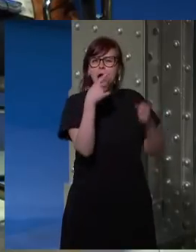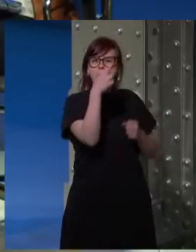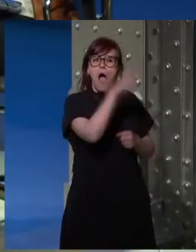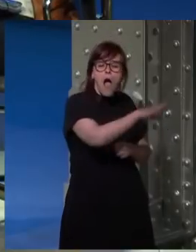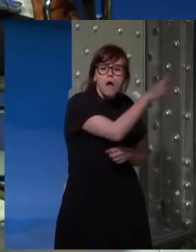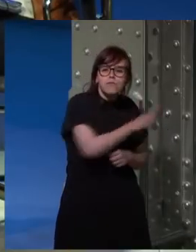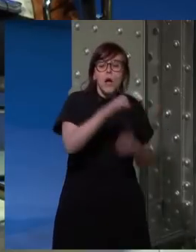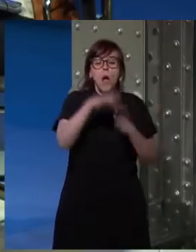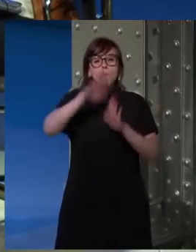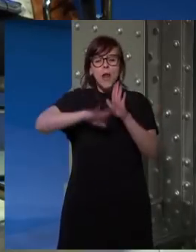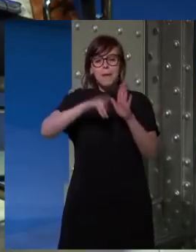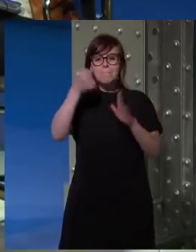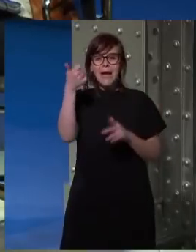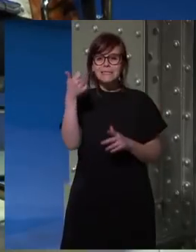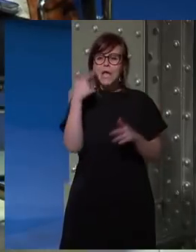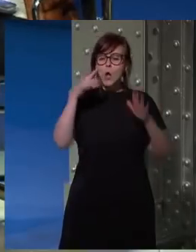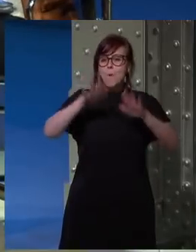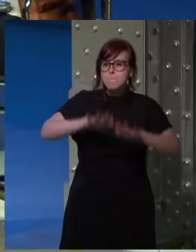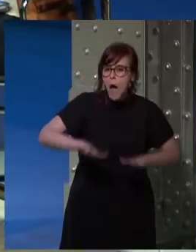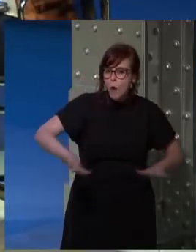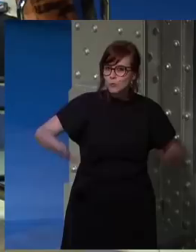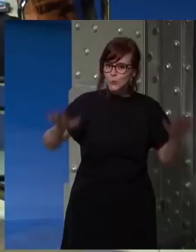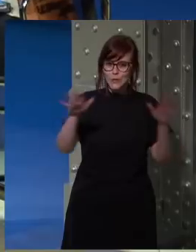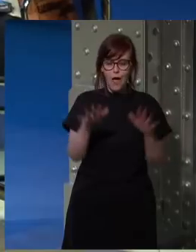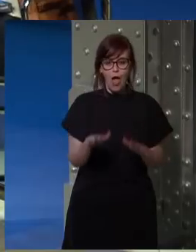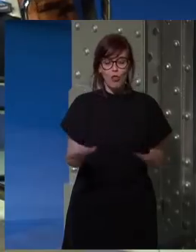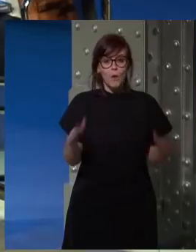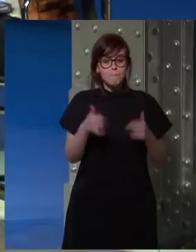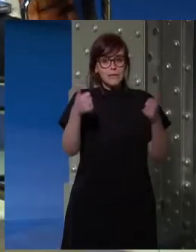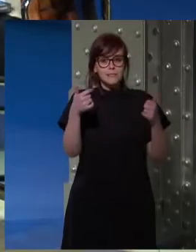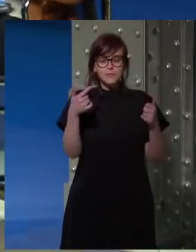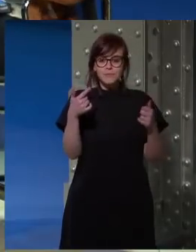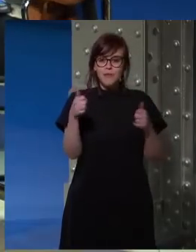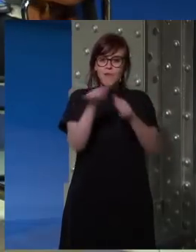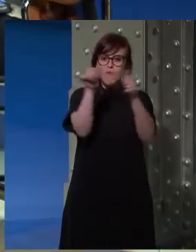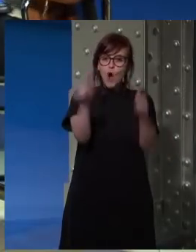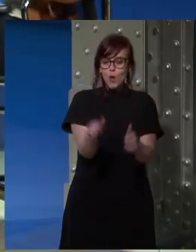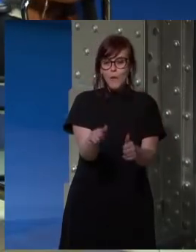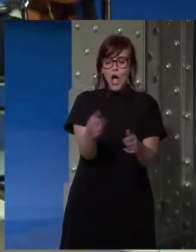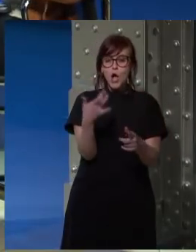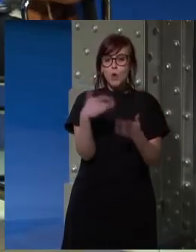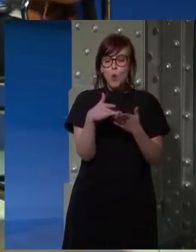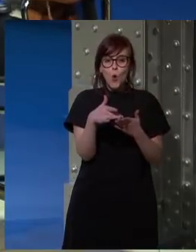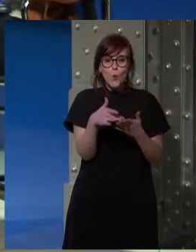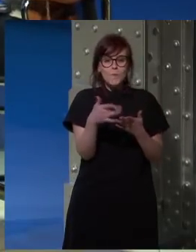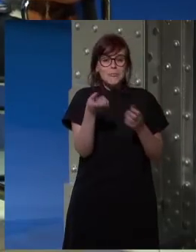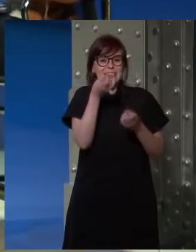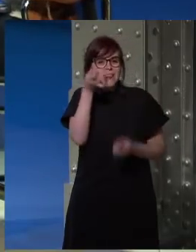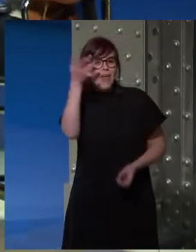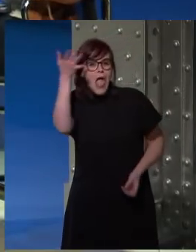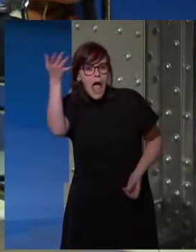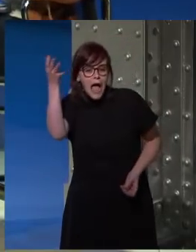más pausados, ¿no? ¿verdad? Exactamente, es decir, en los que se permitía, bueno, pues expresar, en fin,